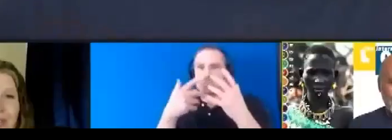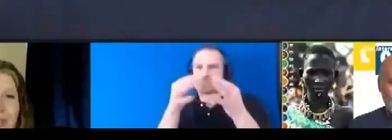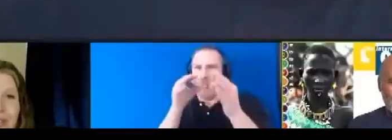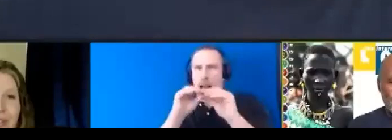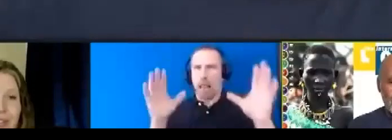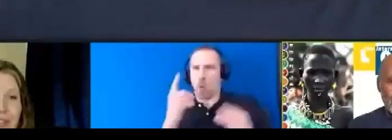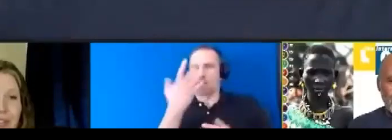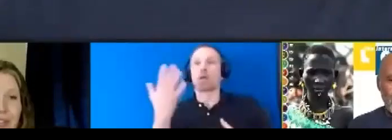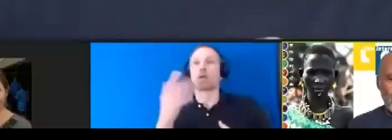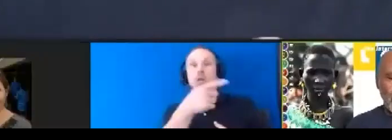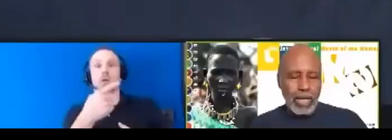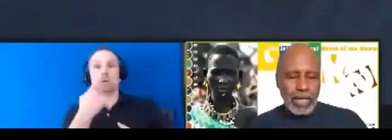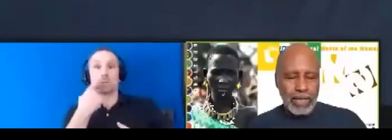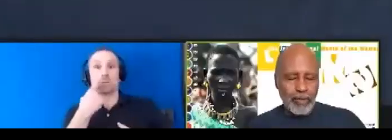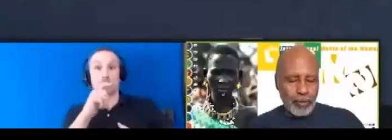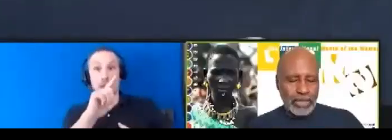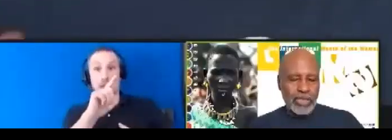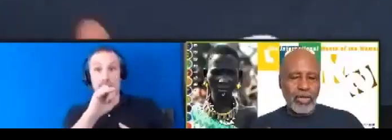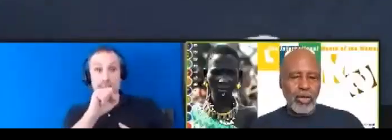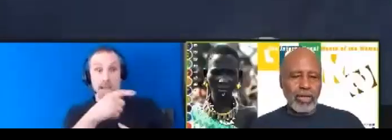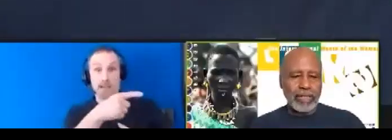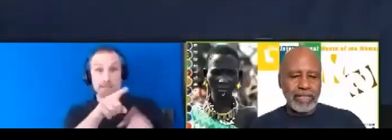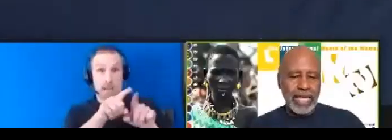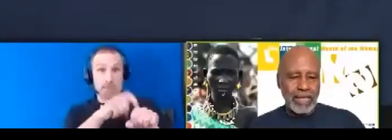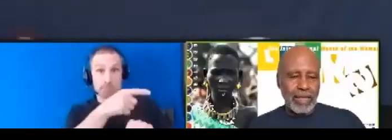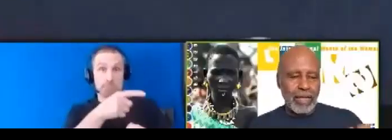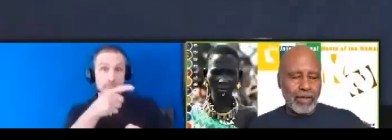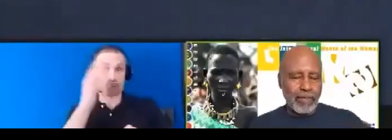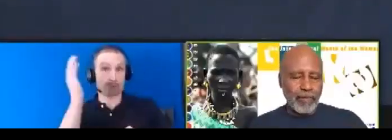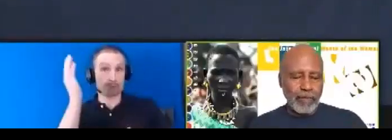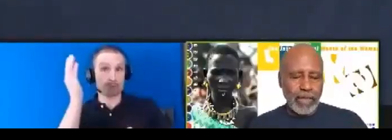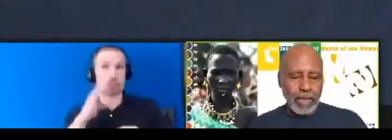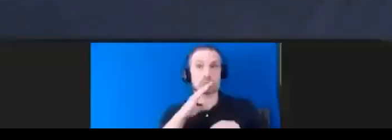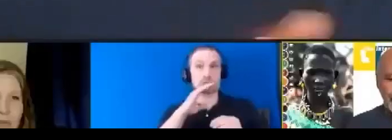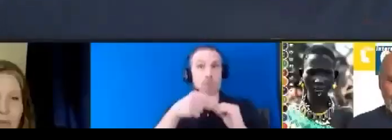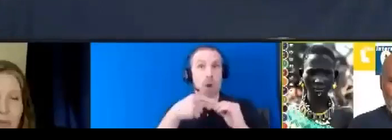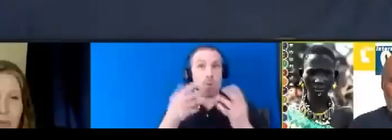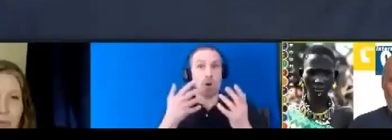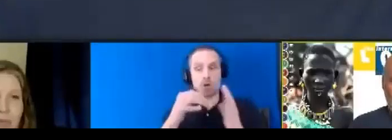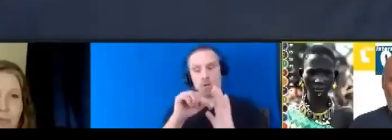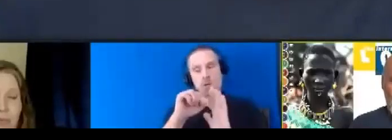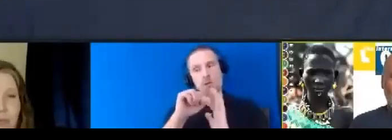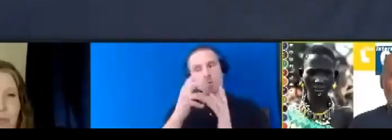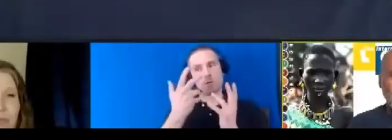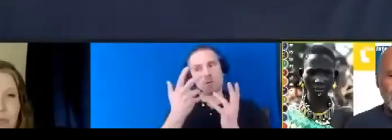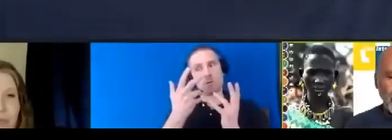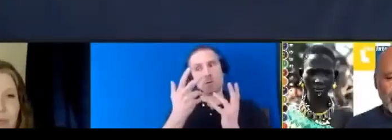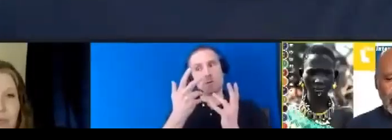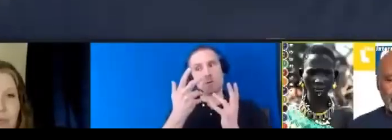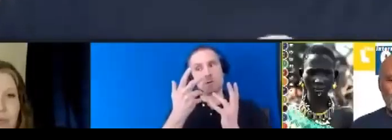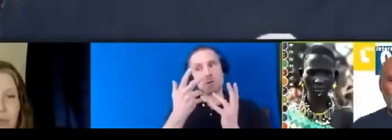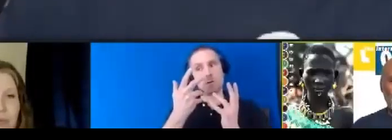comentario aclarar un comentario les estaba hablando de su información del estado